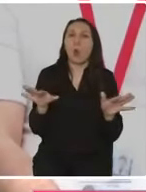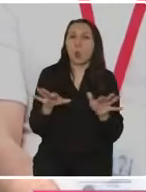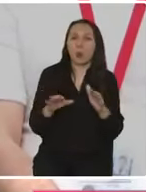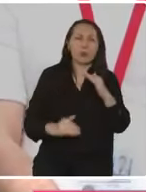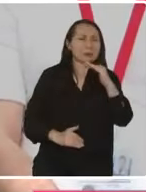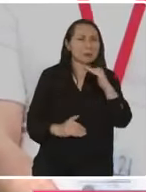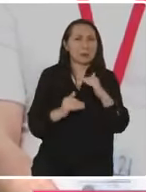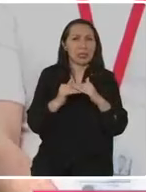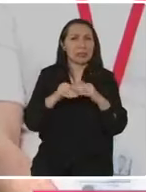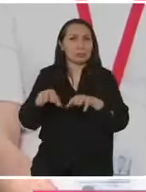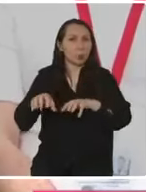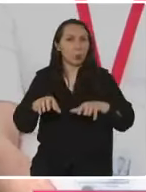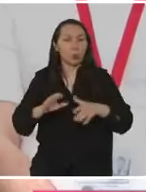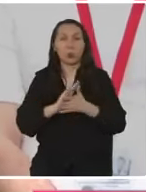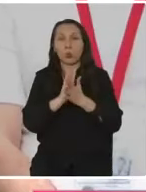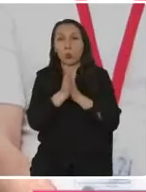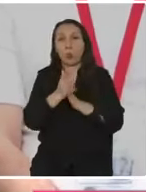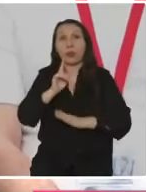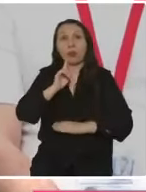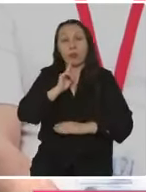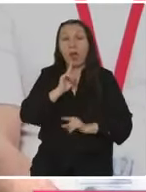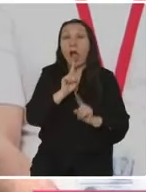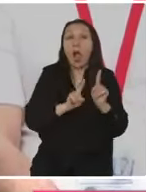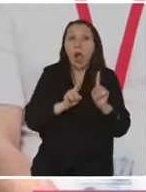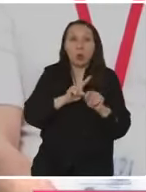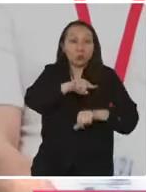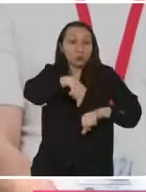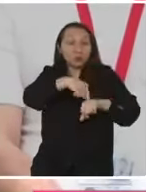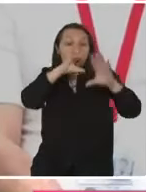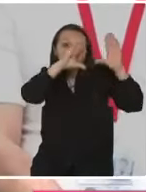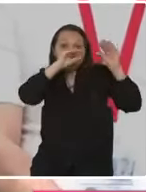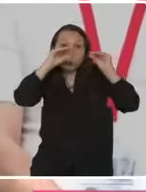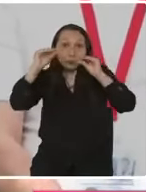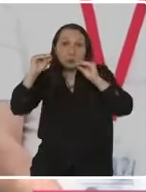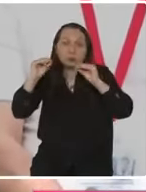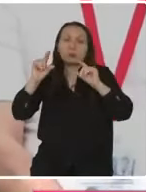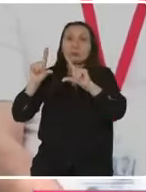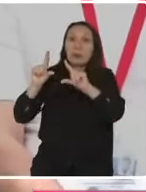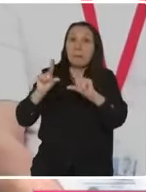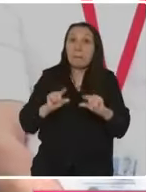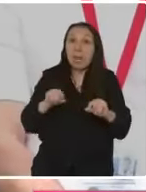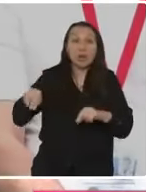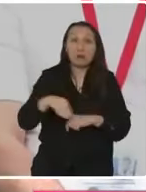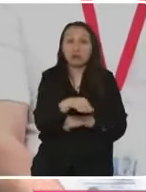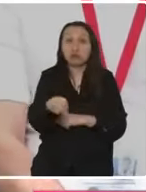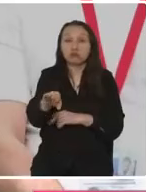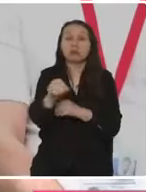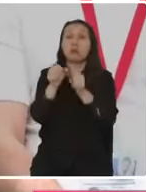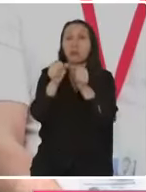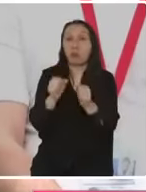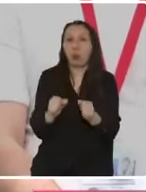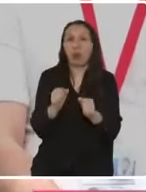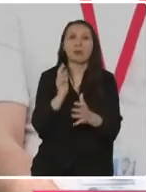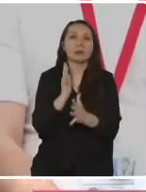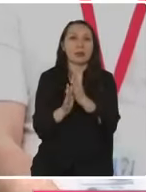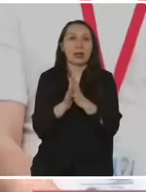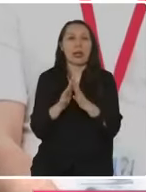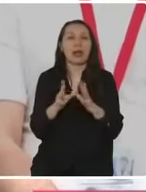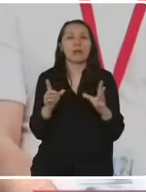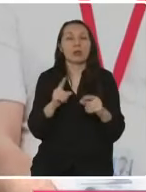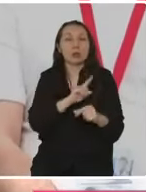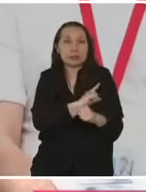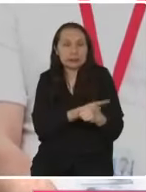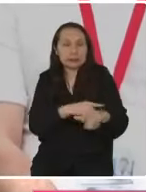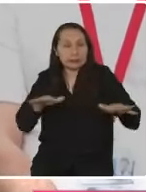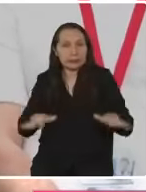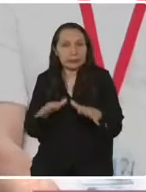al máximo los dispositivos que tenemos, y si tenemos algunas horas en la noche en que hay menos circulación, podemos condensar las